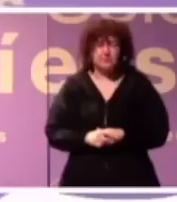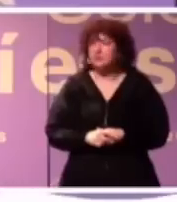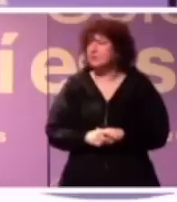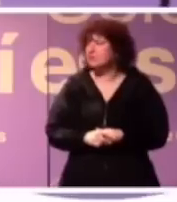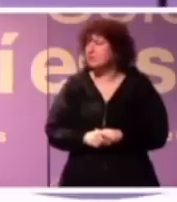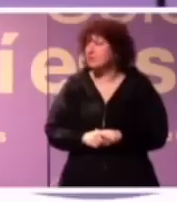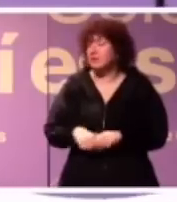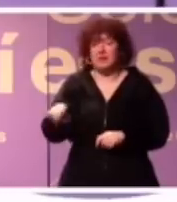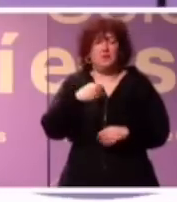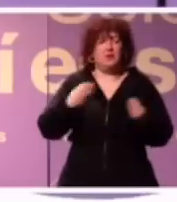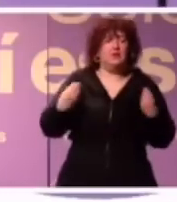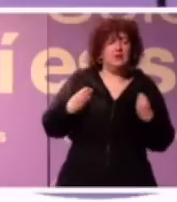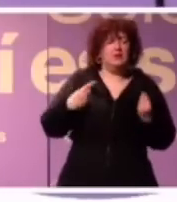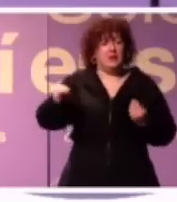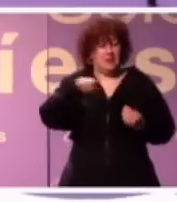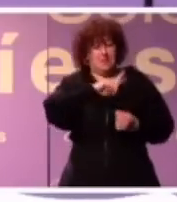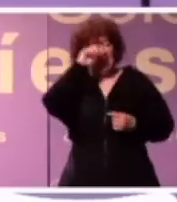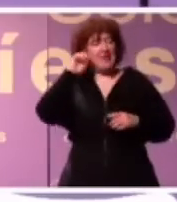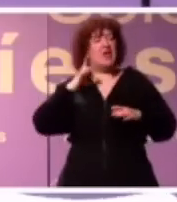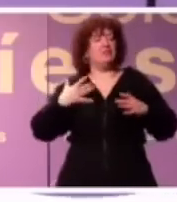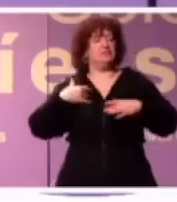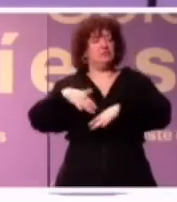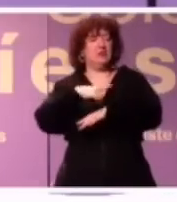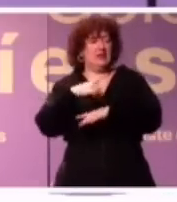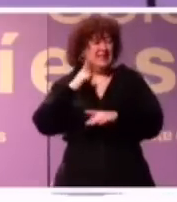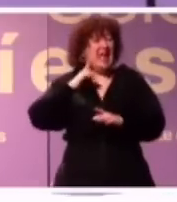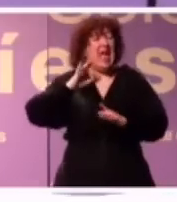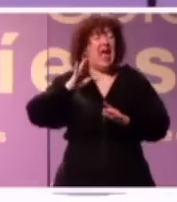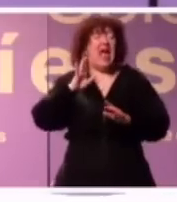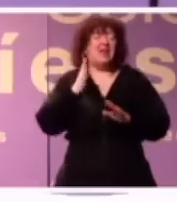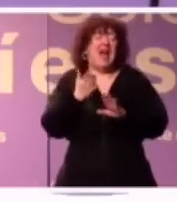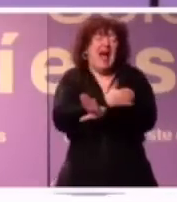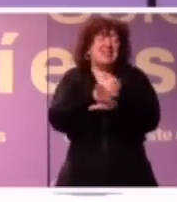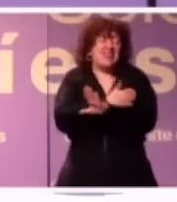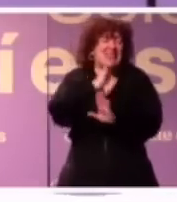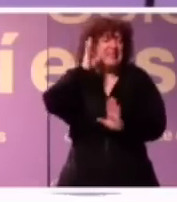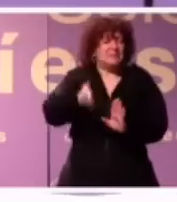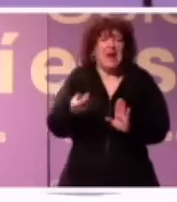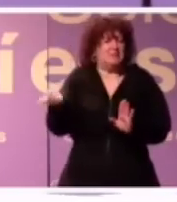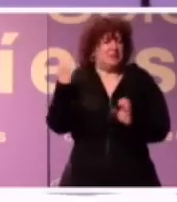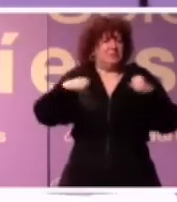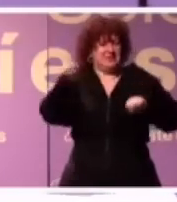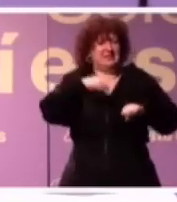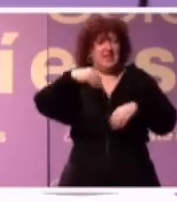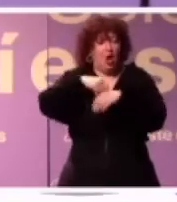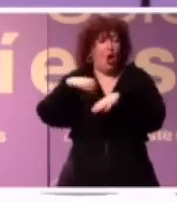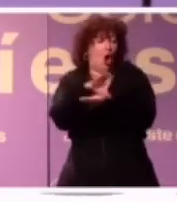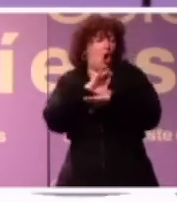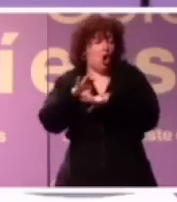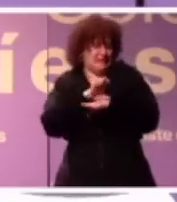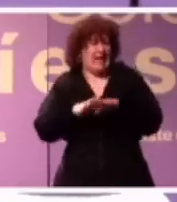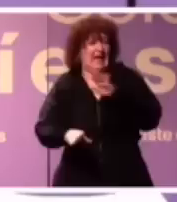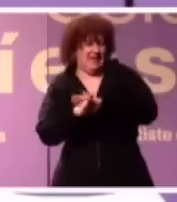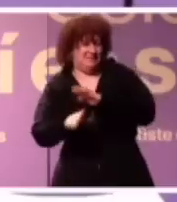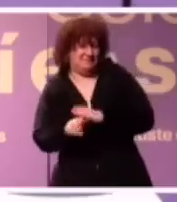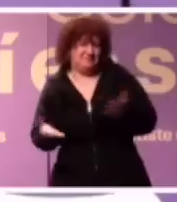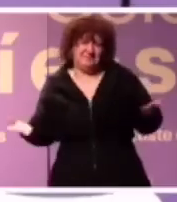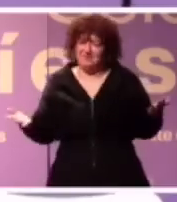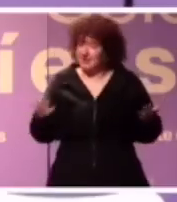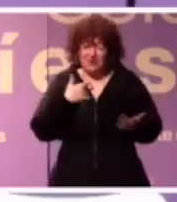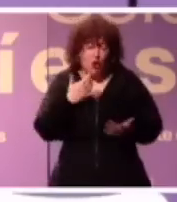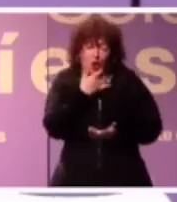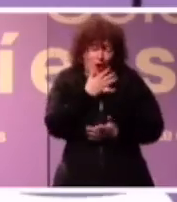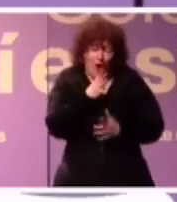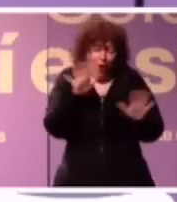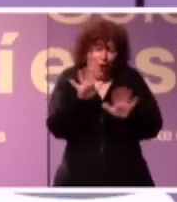a la audiencia nacional con antecedentes penales no cualquiera se le rompe la cabeza Bueno pues son los mismos